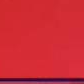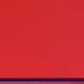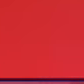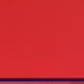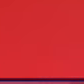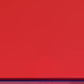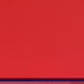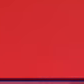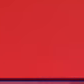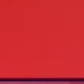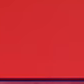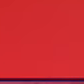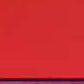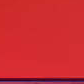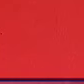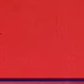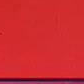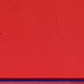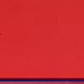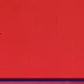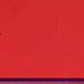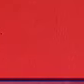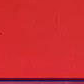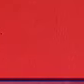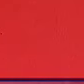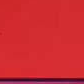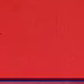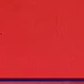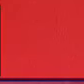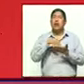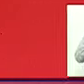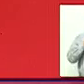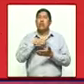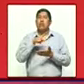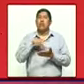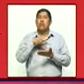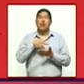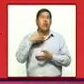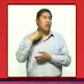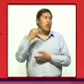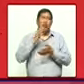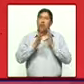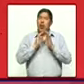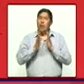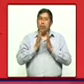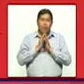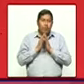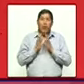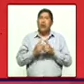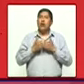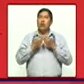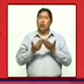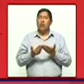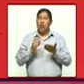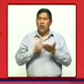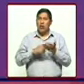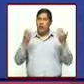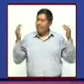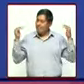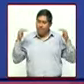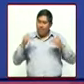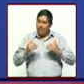A ver, vamos a dejar un momento lo que está pasando en inmediaciones de la Plaza Murillo, aquí en la ciudad de La Paz, para hablarles de cómo este